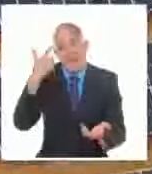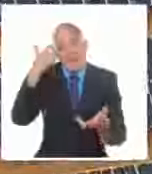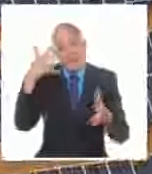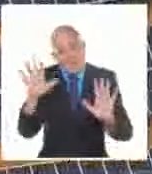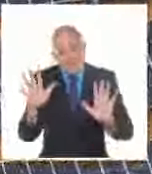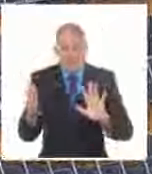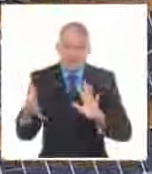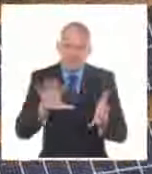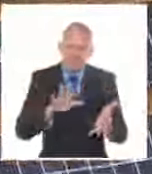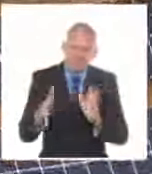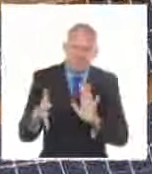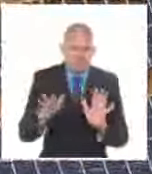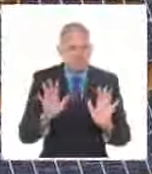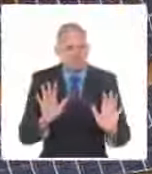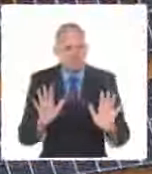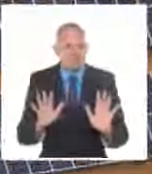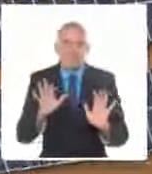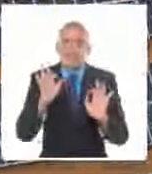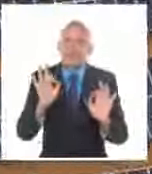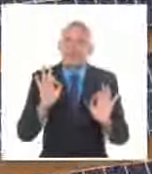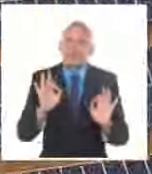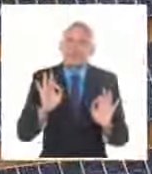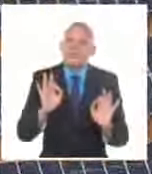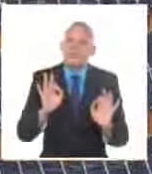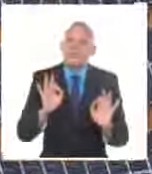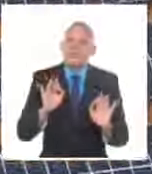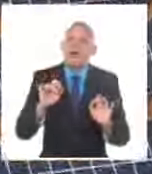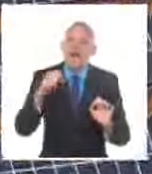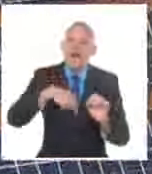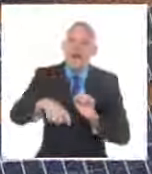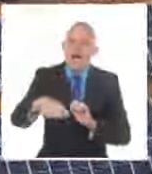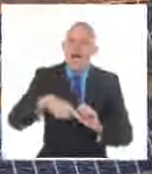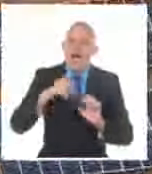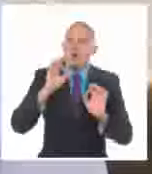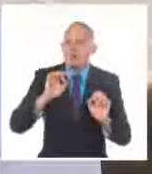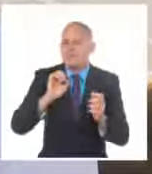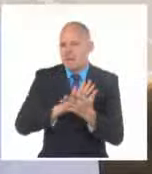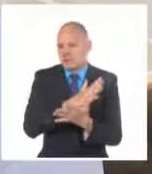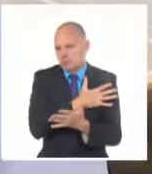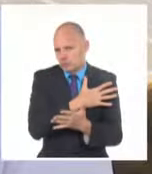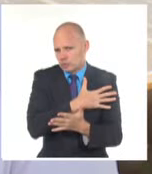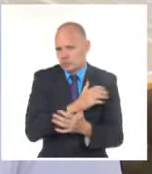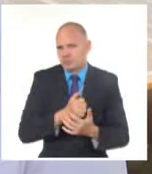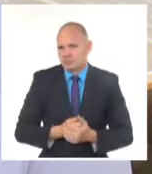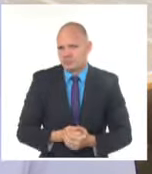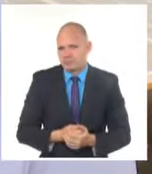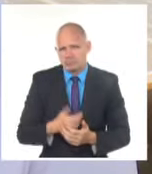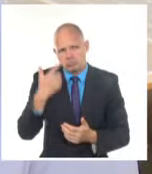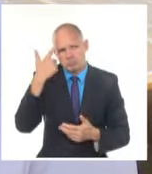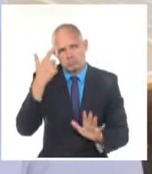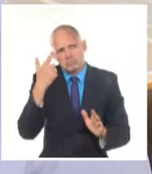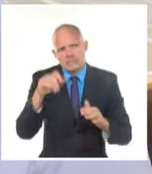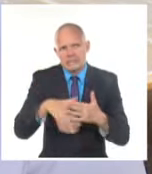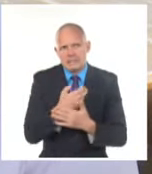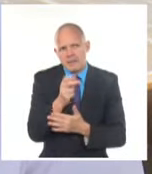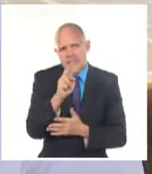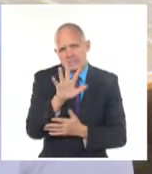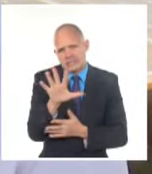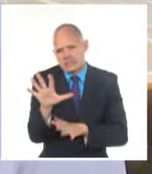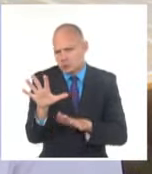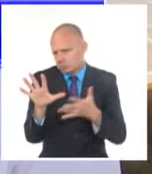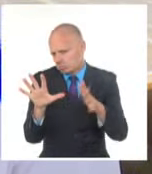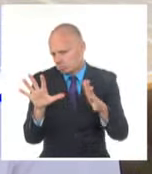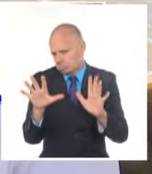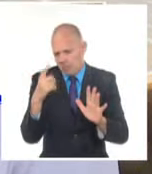ocurrir antes de finalizar el tercer mes del año. Debe ser alrededor del 25 de marzo, más o menos